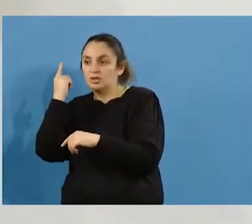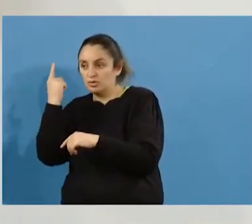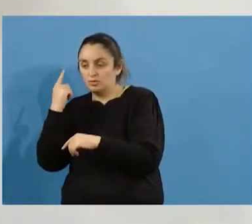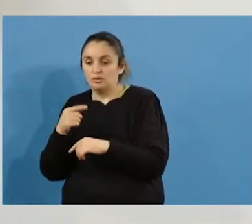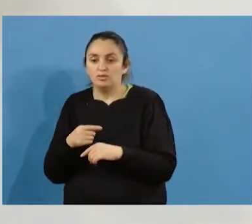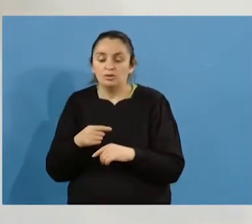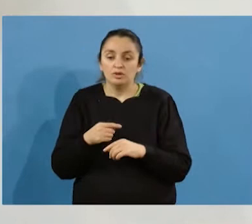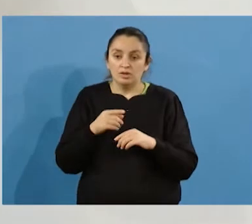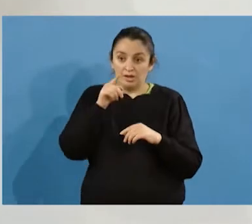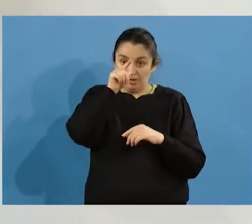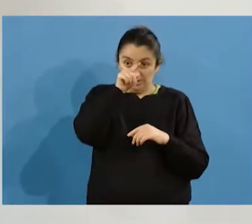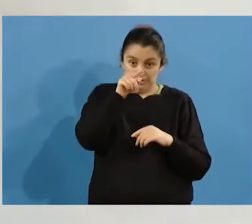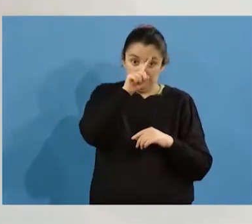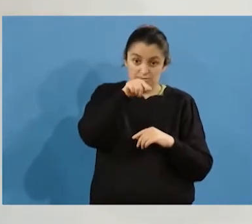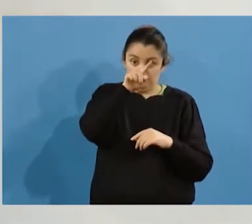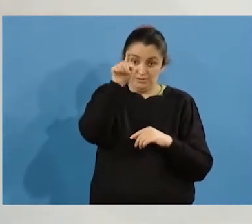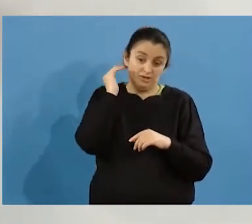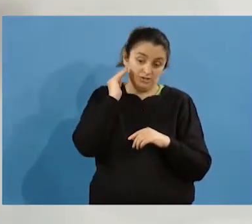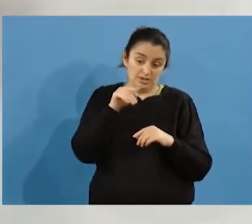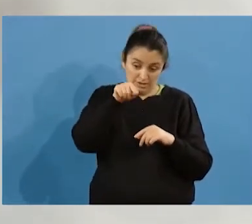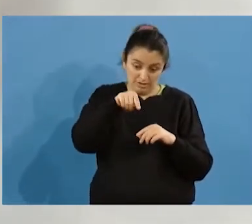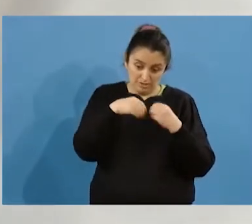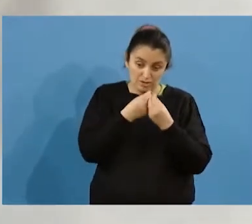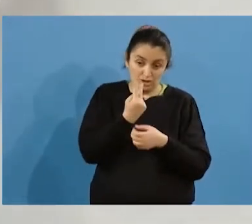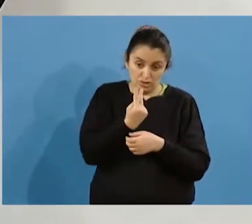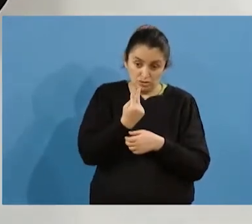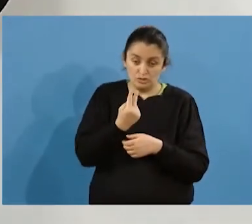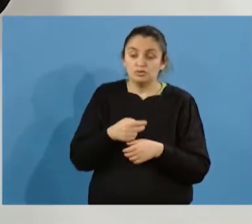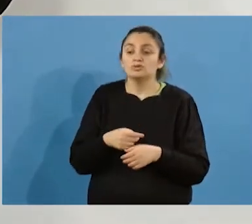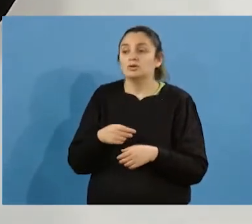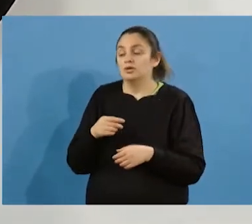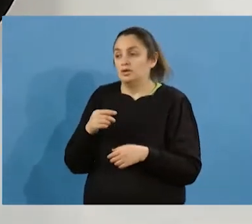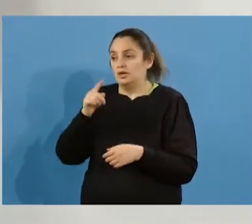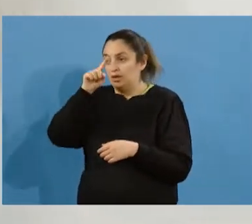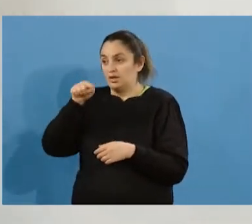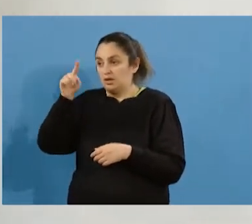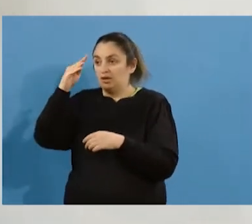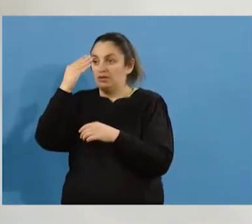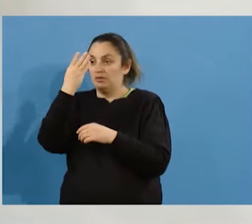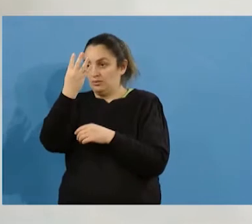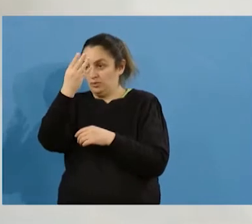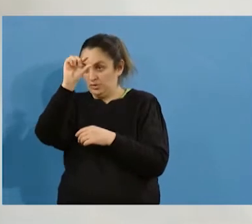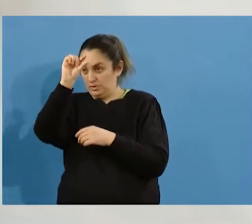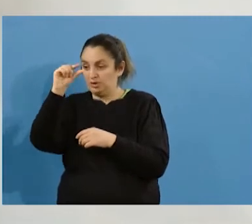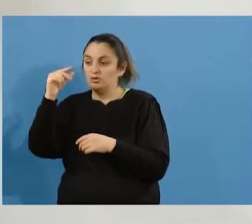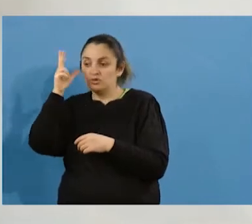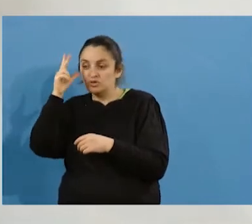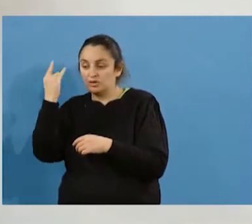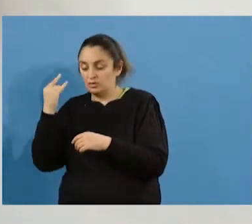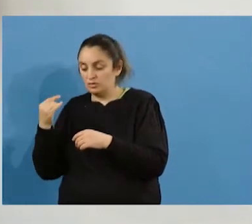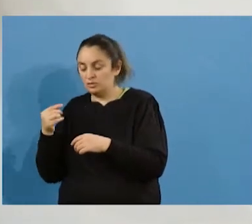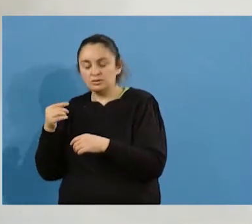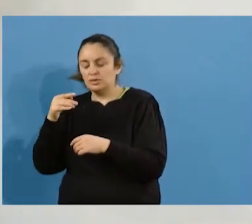16 que es 2 y el resultado de la raíz cuarta de 81 que es 3 y logro